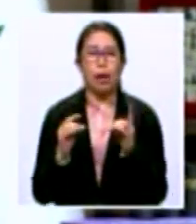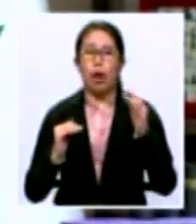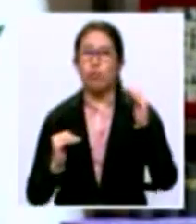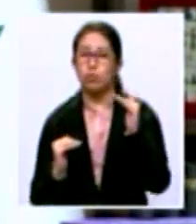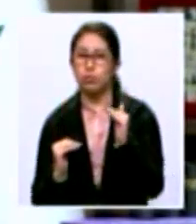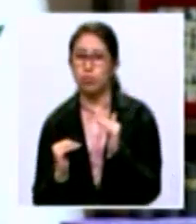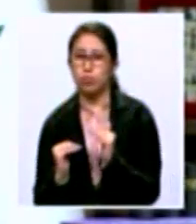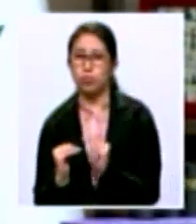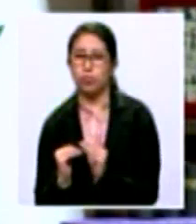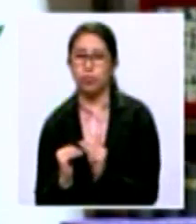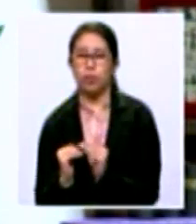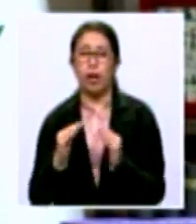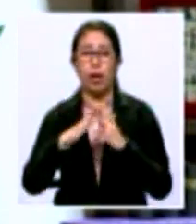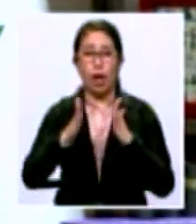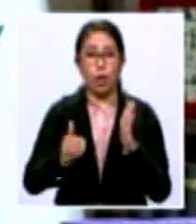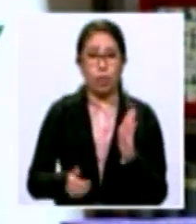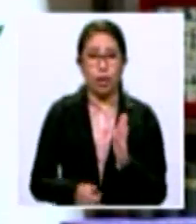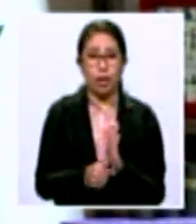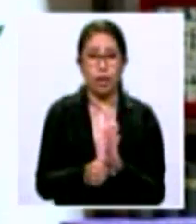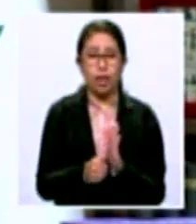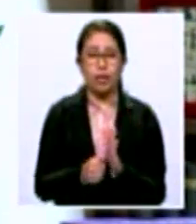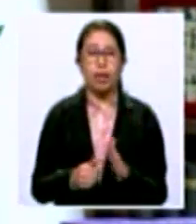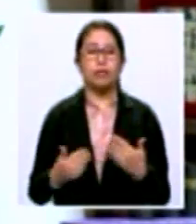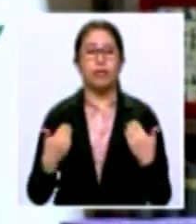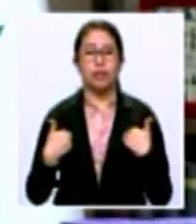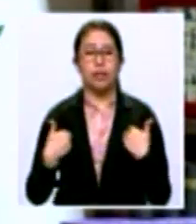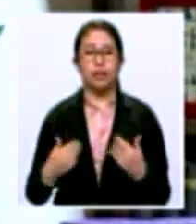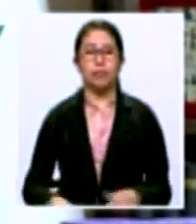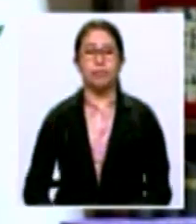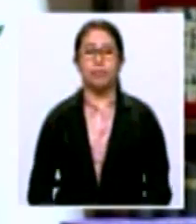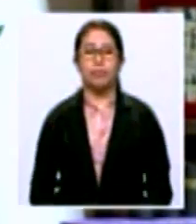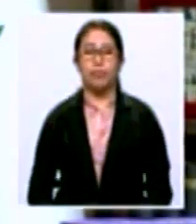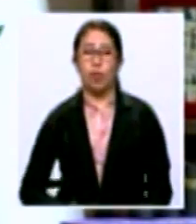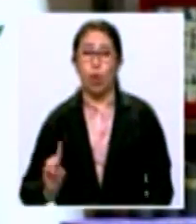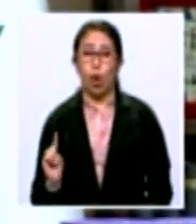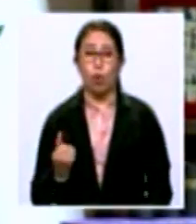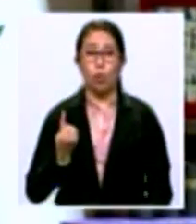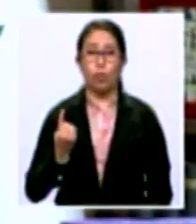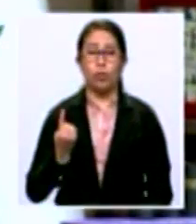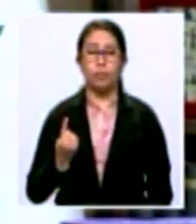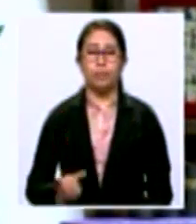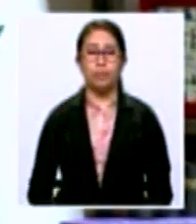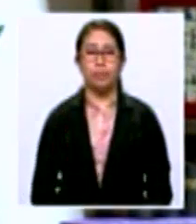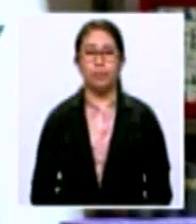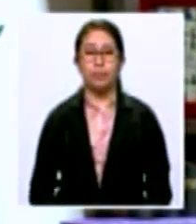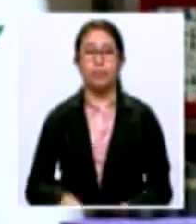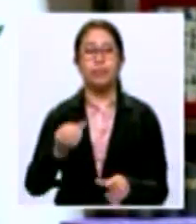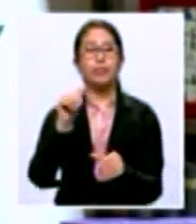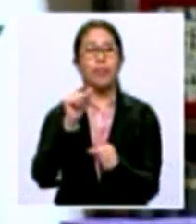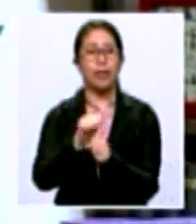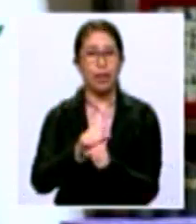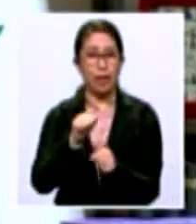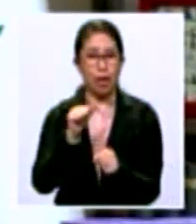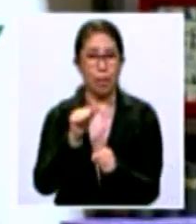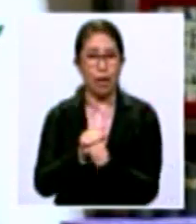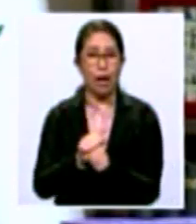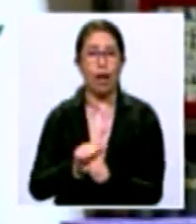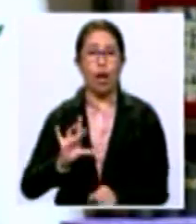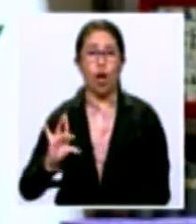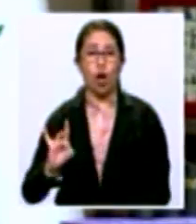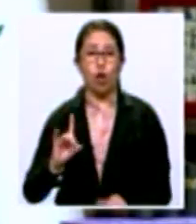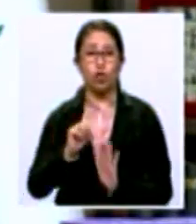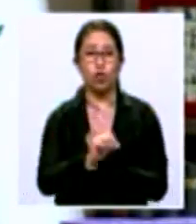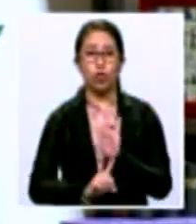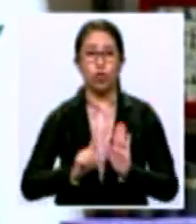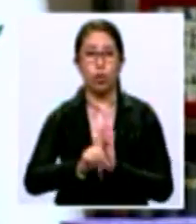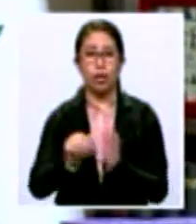baja, la cuarentena funcionará de la siguiente manera. Número 1, se podrá trabajar 8 horas al